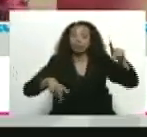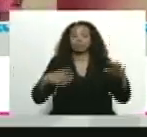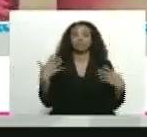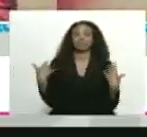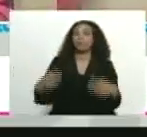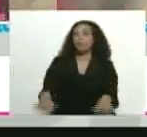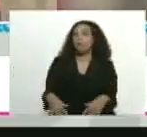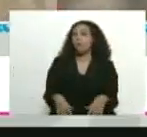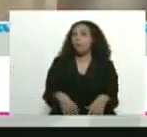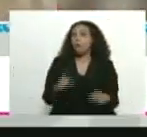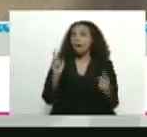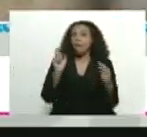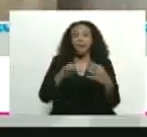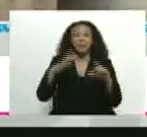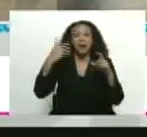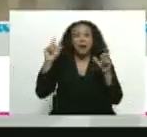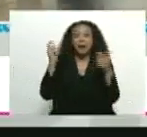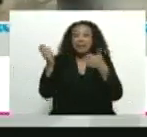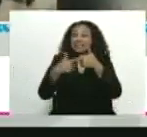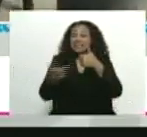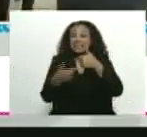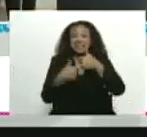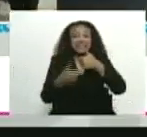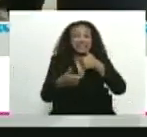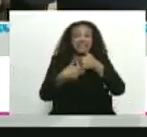de sintonía y de reproducción.